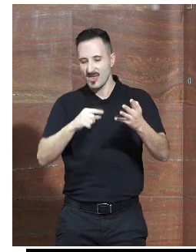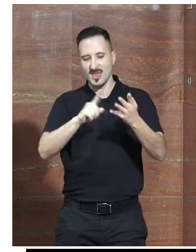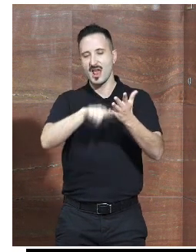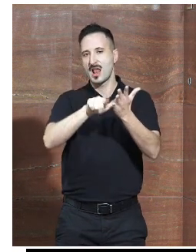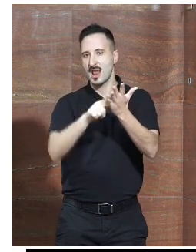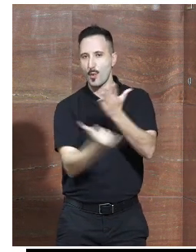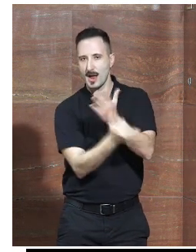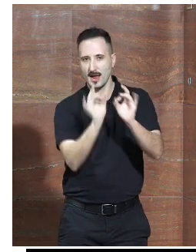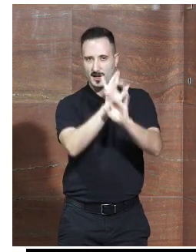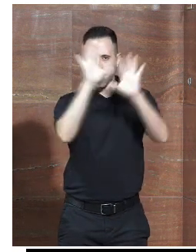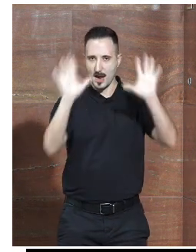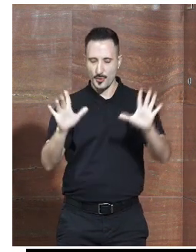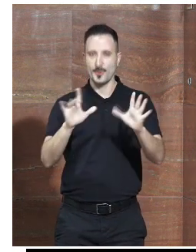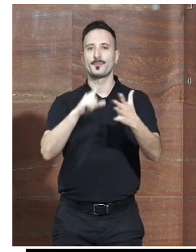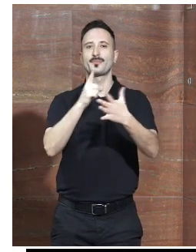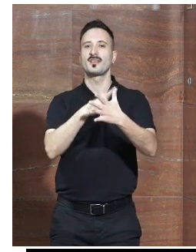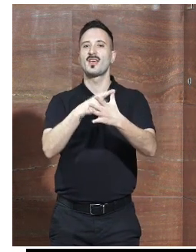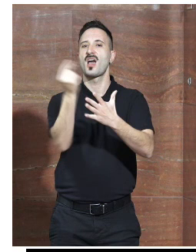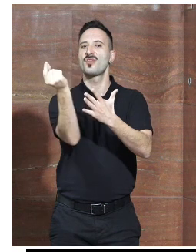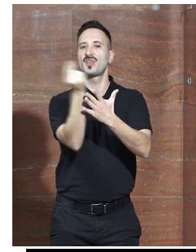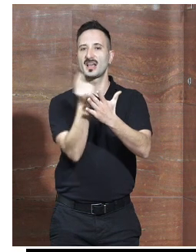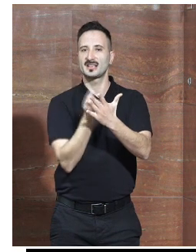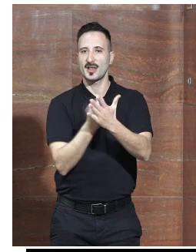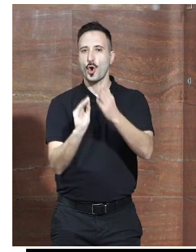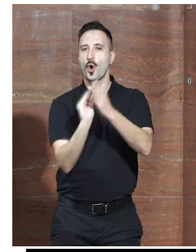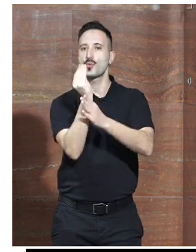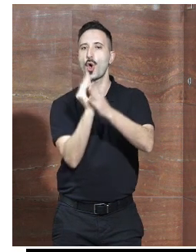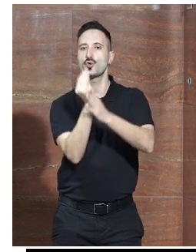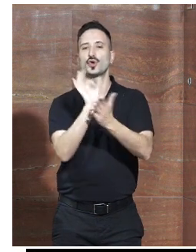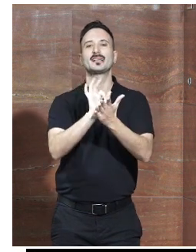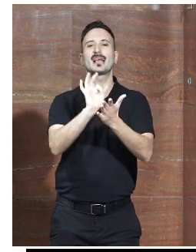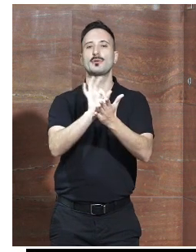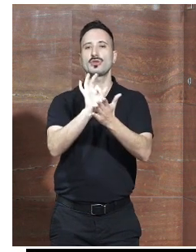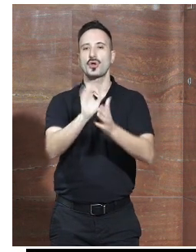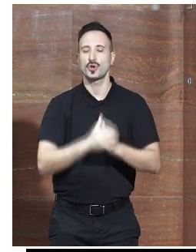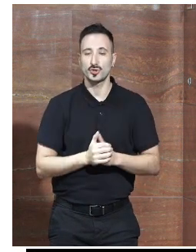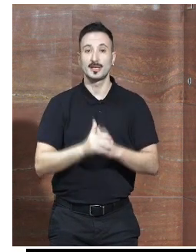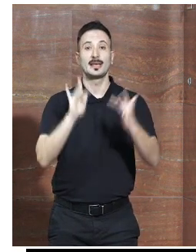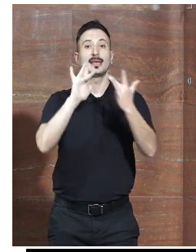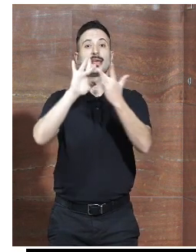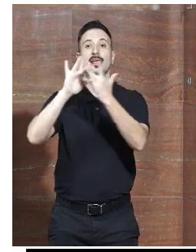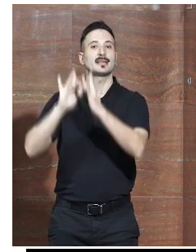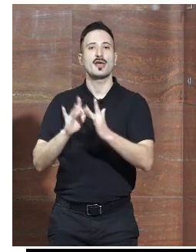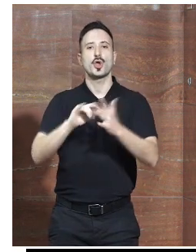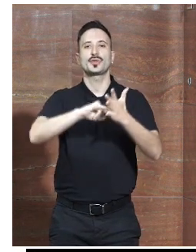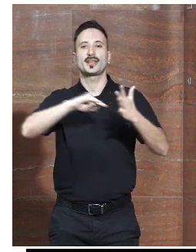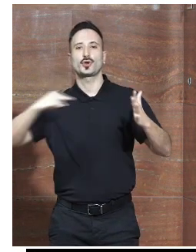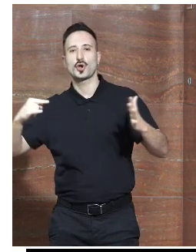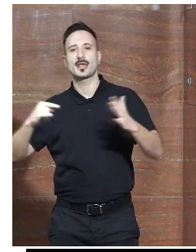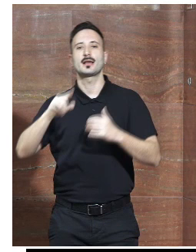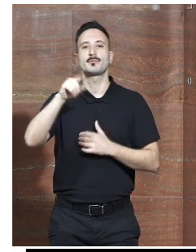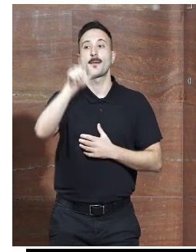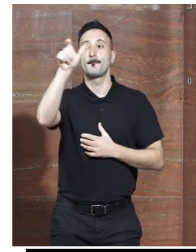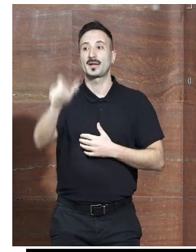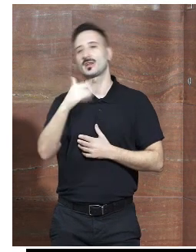lenguaje claro, el diseño de productos y servicios, la interacción con la tecnología, la